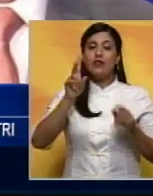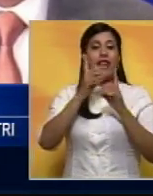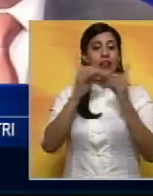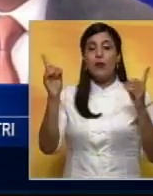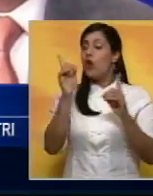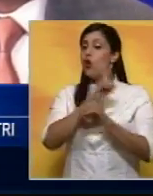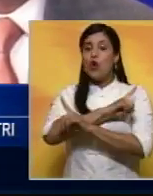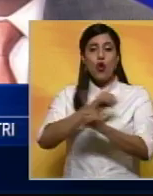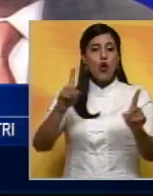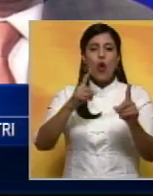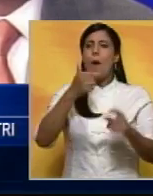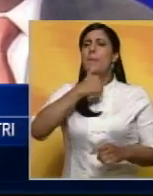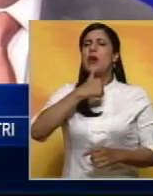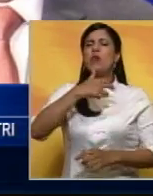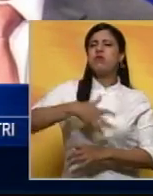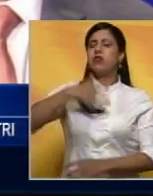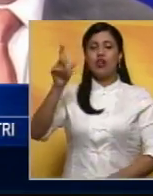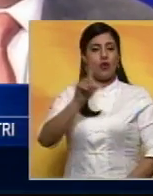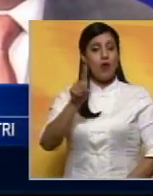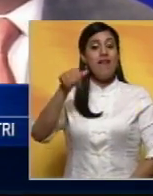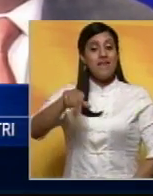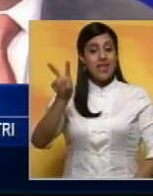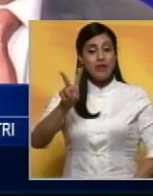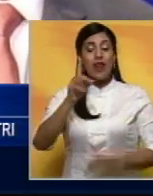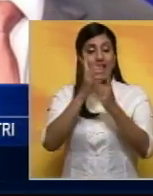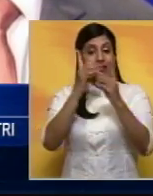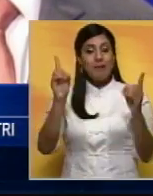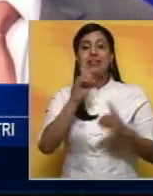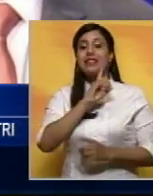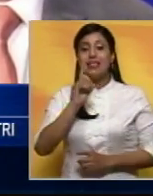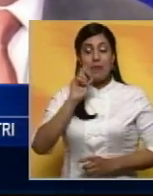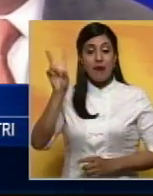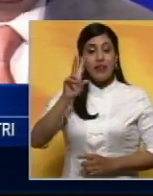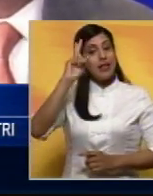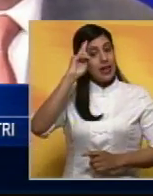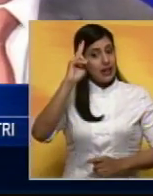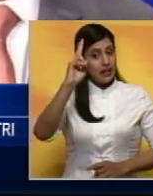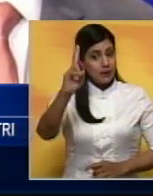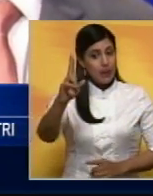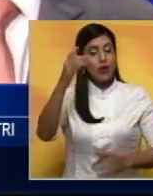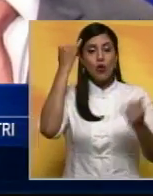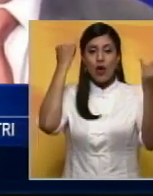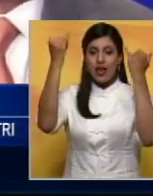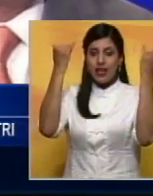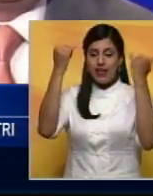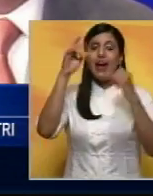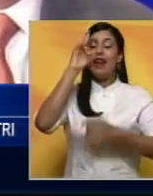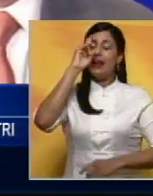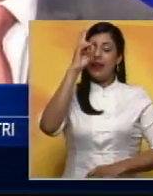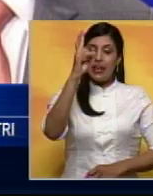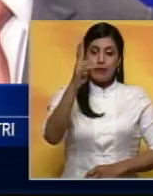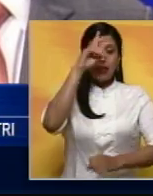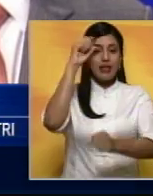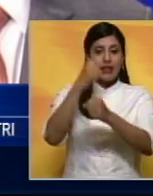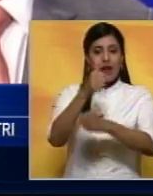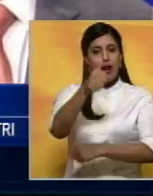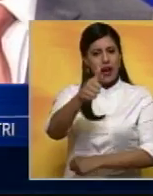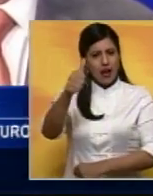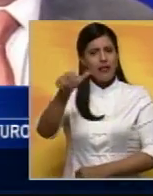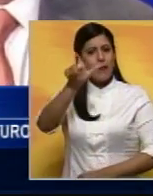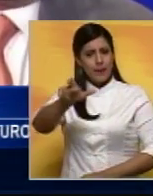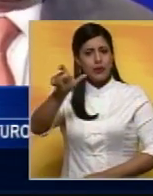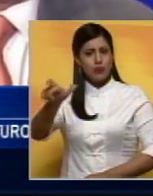democrática no es una Venezuela de la intolerancia. La Venezuela democrática es una Venezuela de respeto a las ideas y de respeto al trabajo de cada